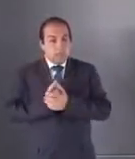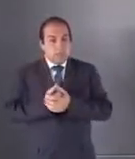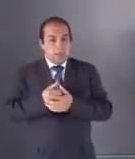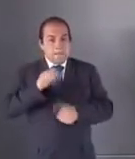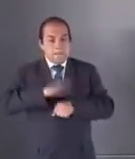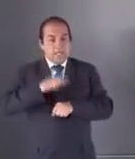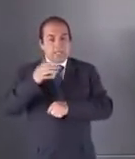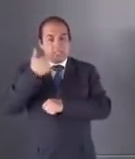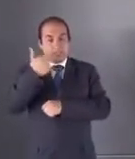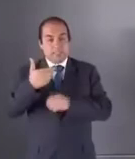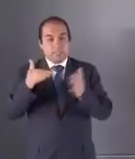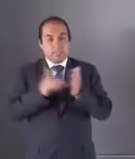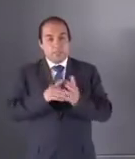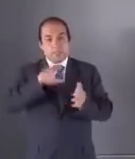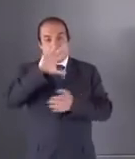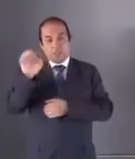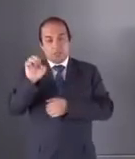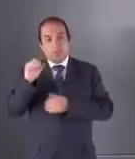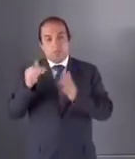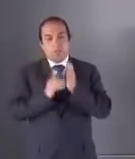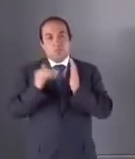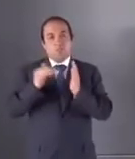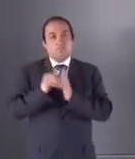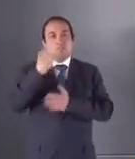de 7,500 millones de pesos.